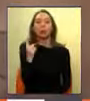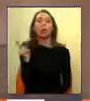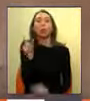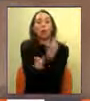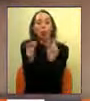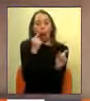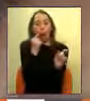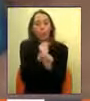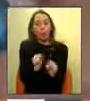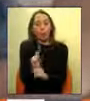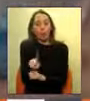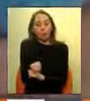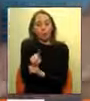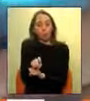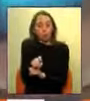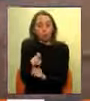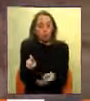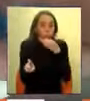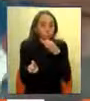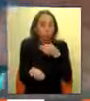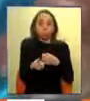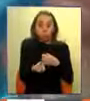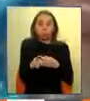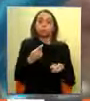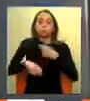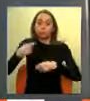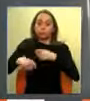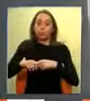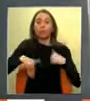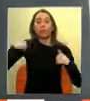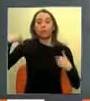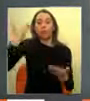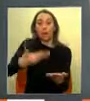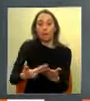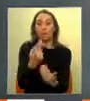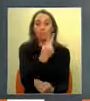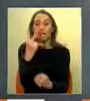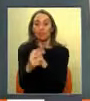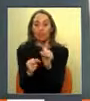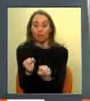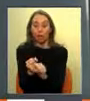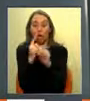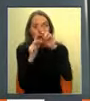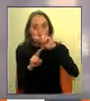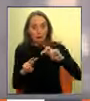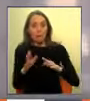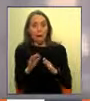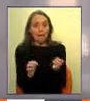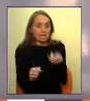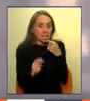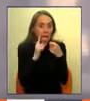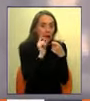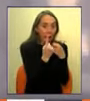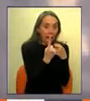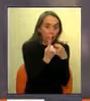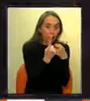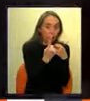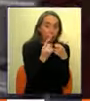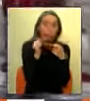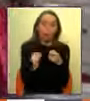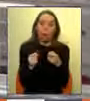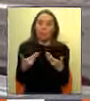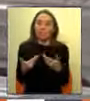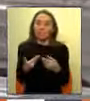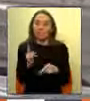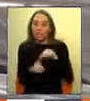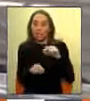masculina. 22 años después, nuevas investigaciones podrían ampliar los efectos terapéuticos del llamado Viagra contra el coronavirus.